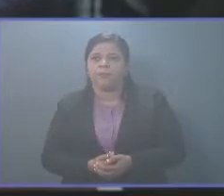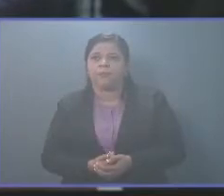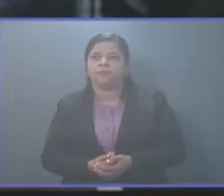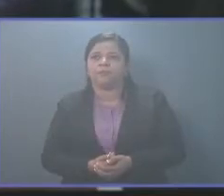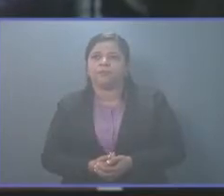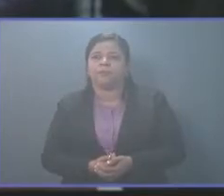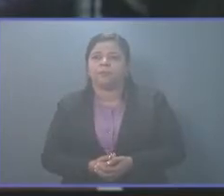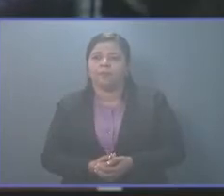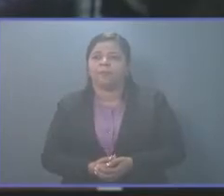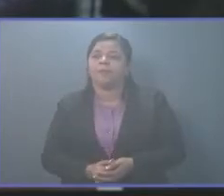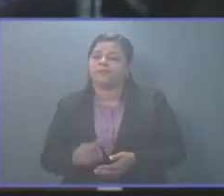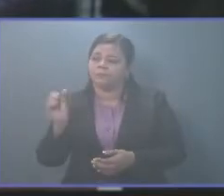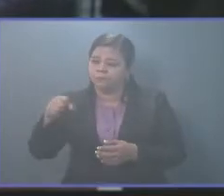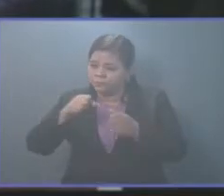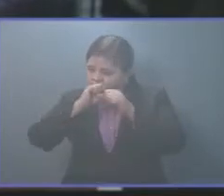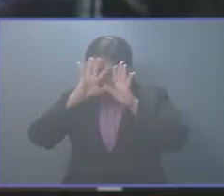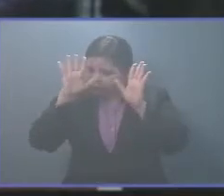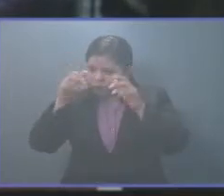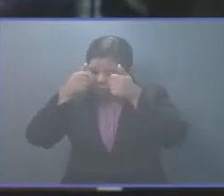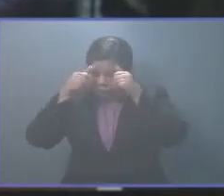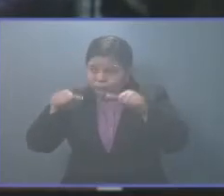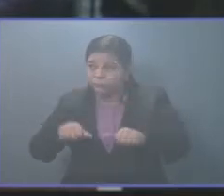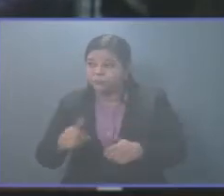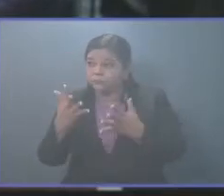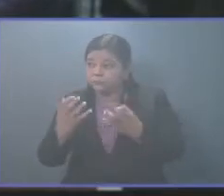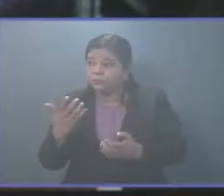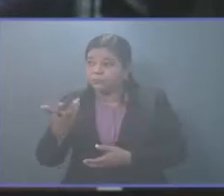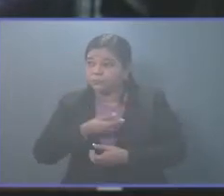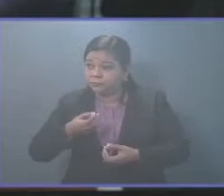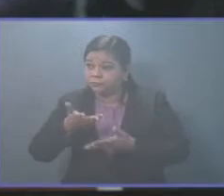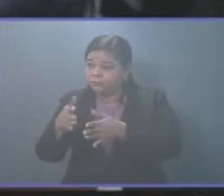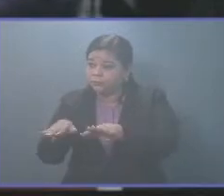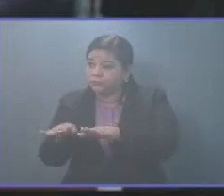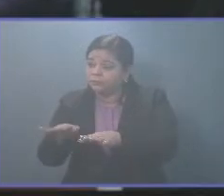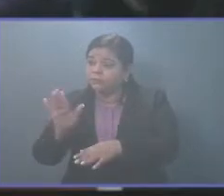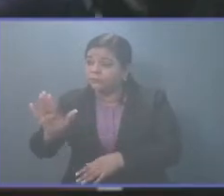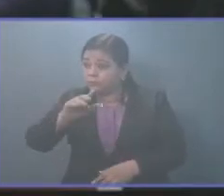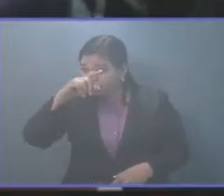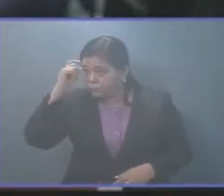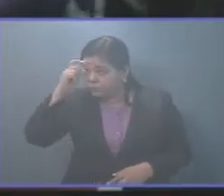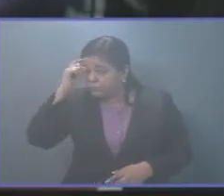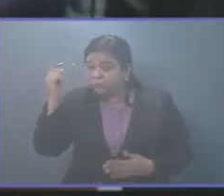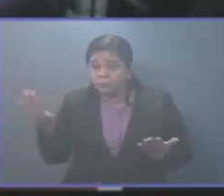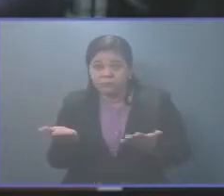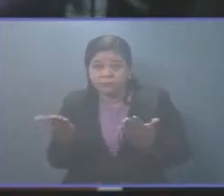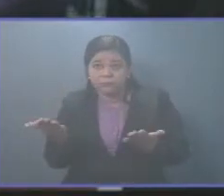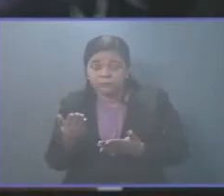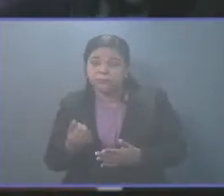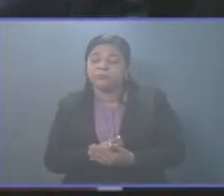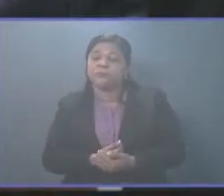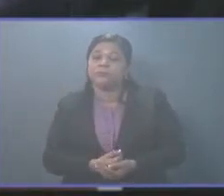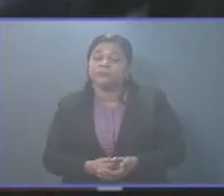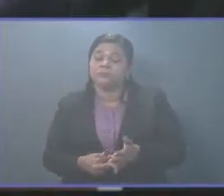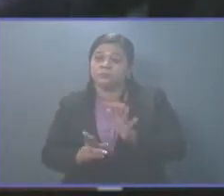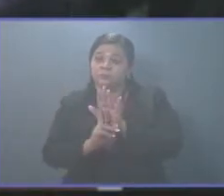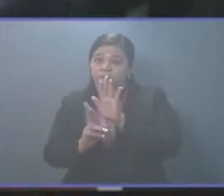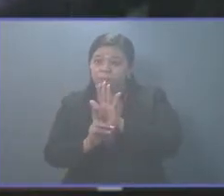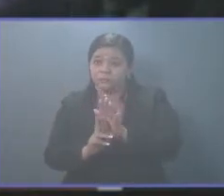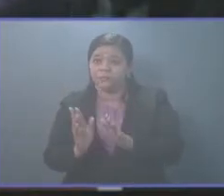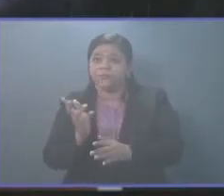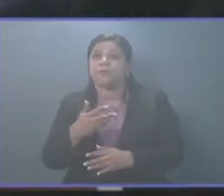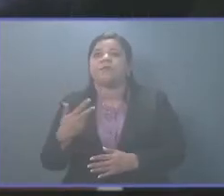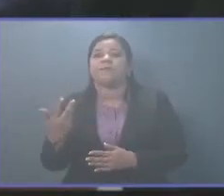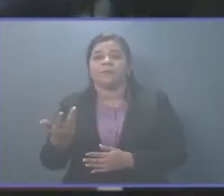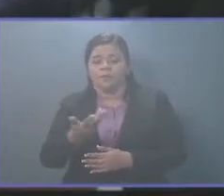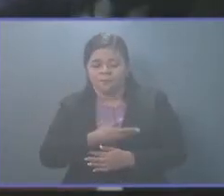Gracias. De acuerdo. Bueno, queremos agradecerles realmente el trabajo que ustedes han hecho en nombre de este mandato que han